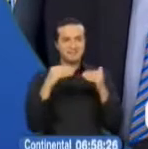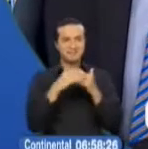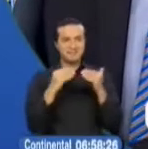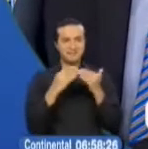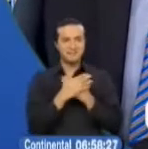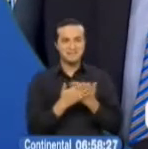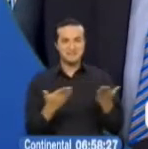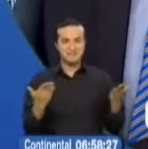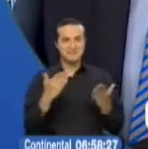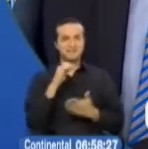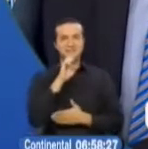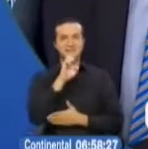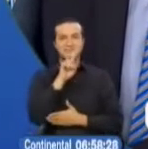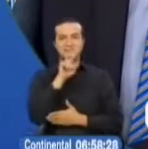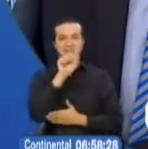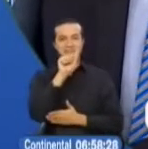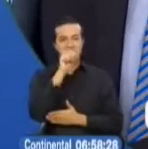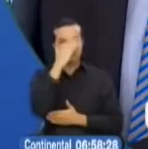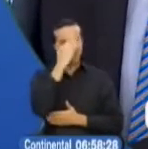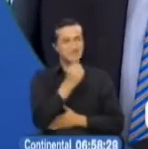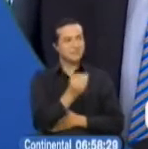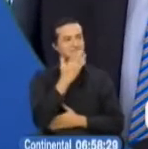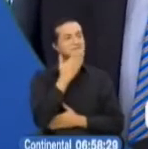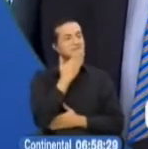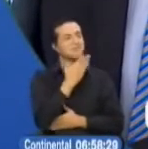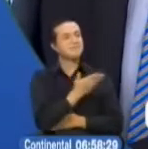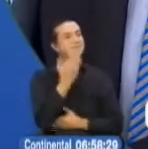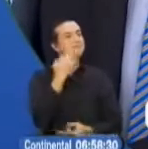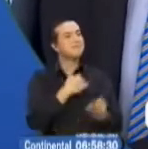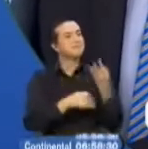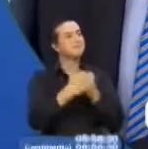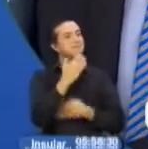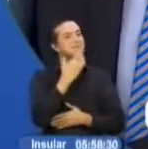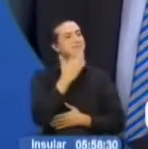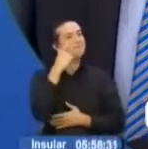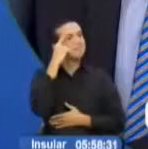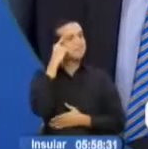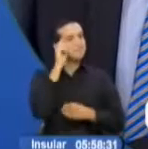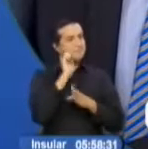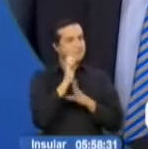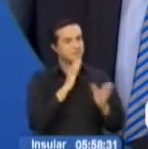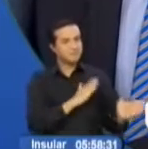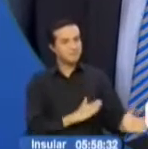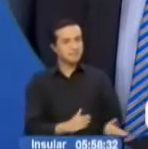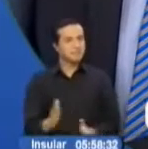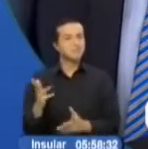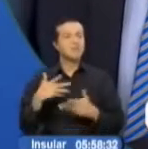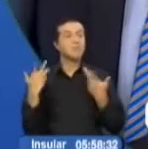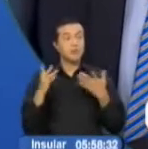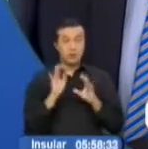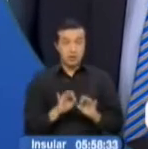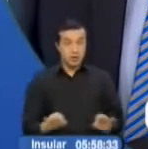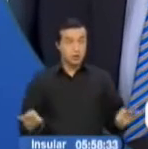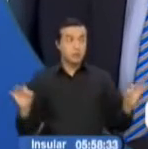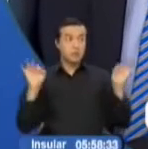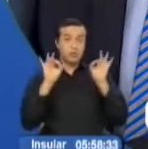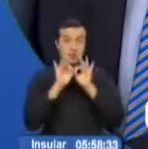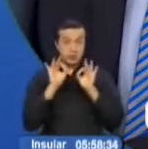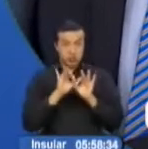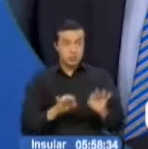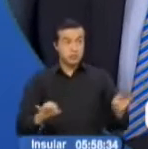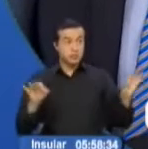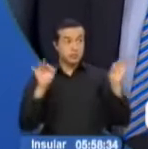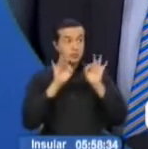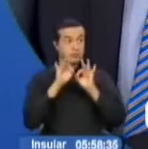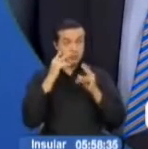52.000 millones de dólares. Eva García, muy buenos días. ¿Cuál va a ser la política del gobierno nacional y cuál va a ser la importancia y la trascendencia